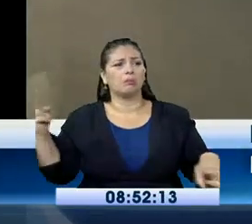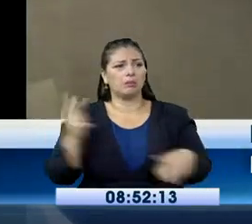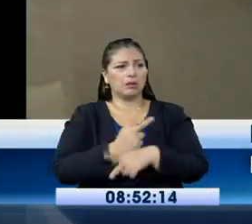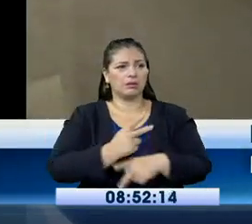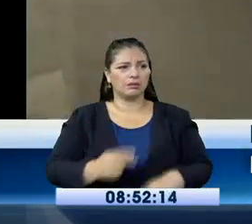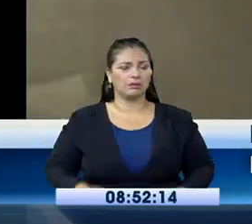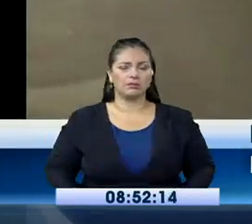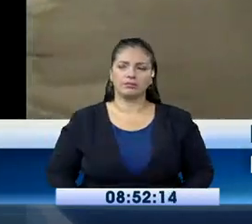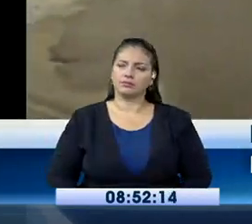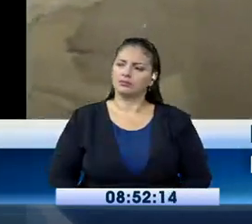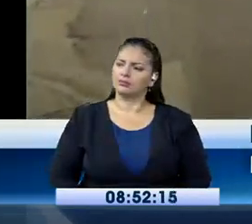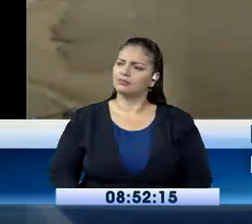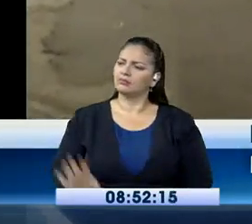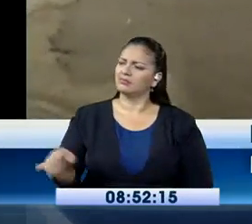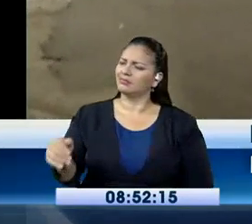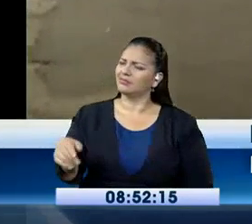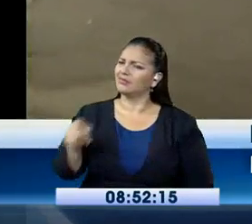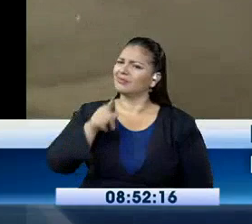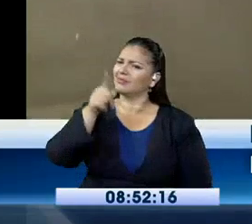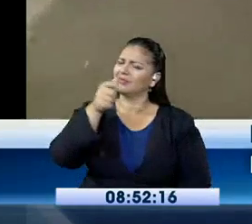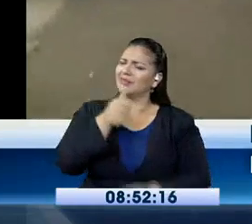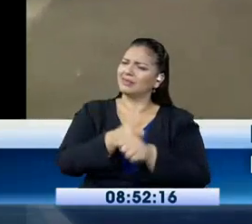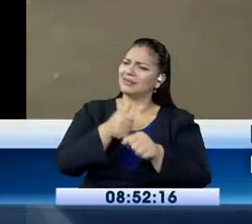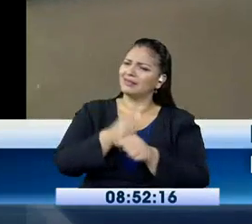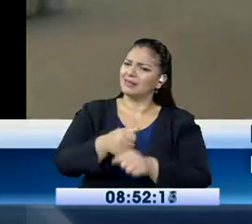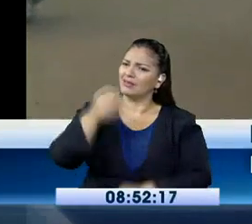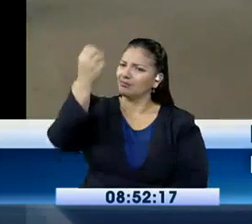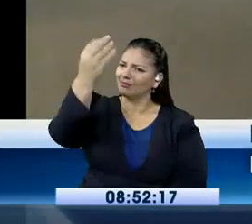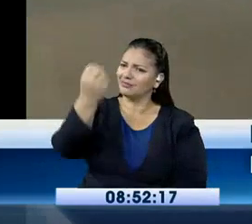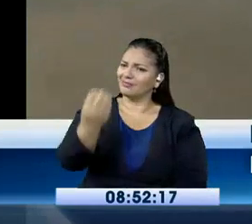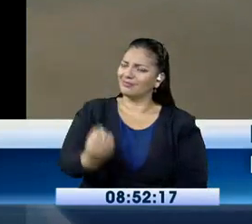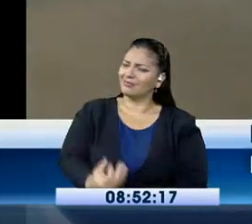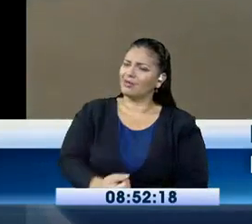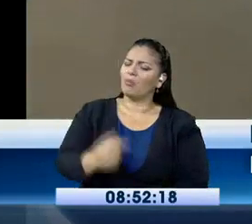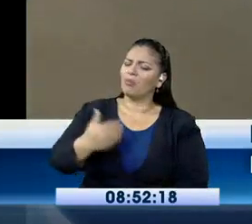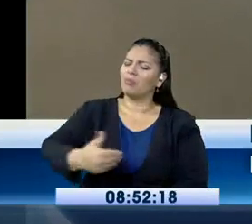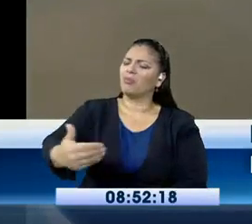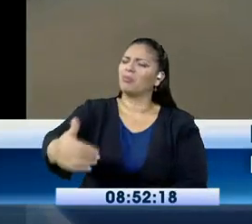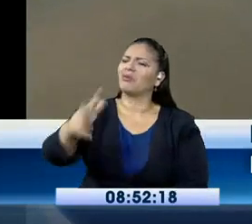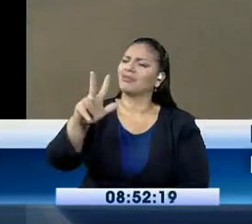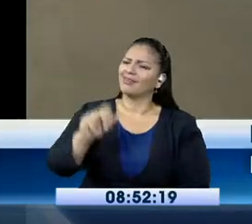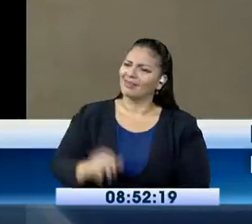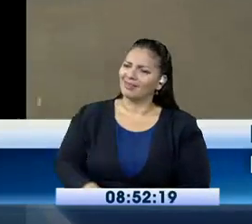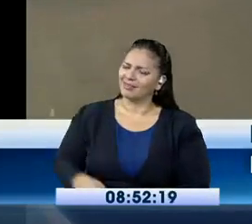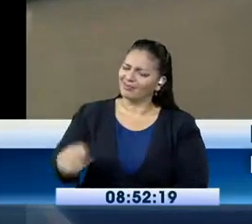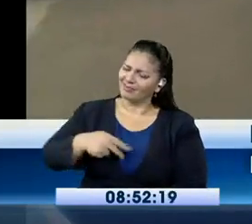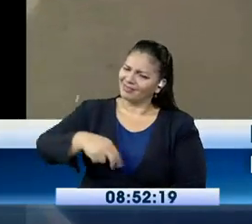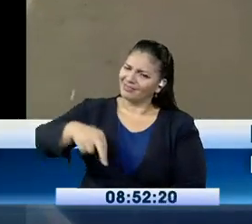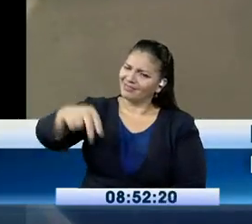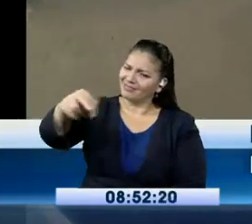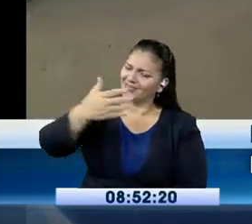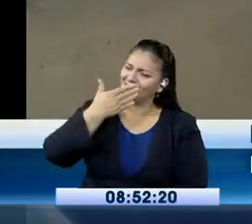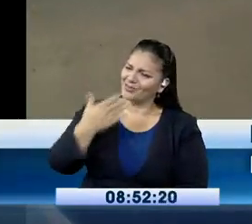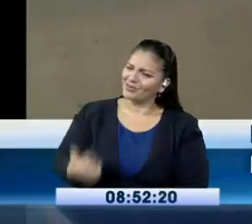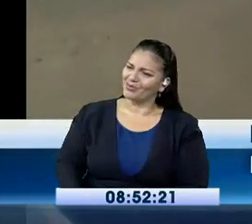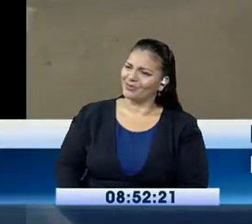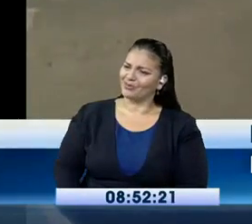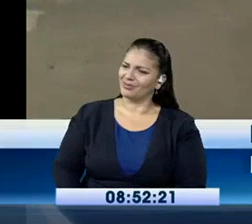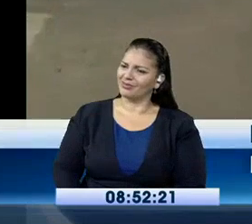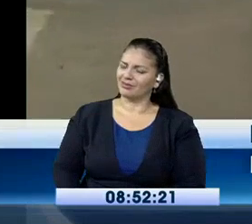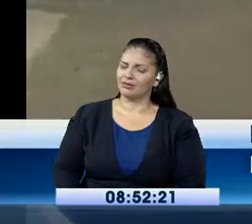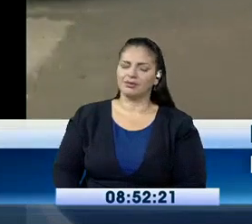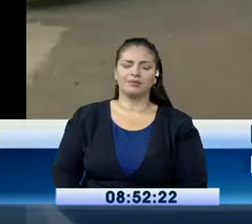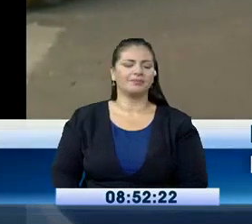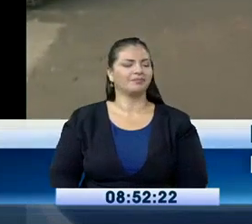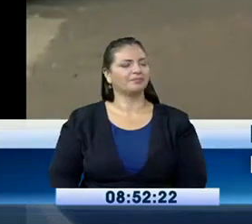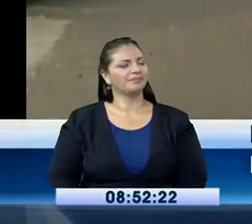¿Y por qué no caminan usted el semáforo que está en la 23, a menos de 3 cuadras? A ver, el semáforo. El semáforo está, pero